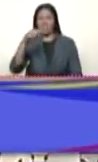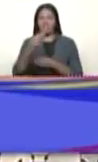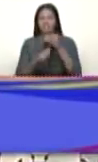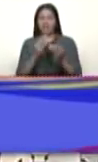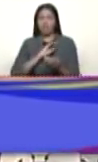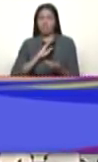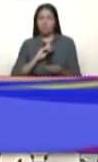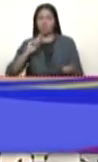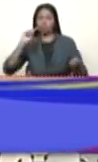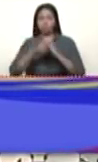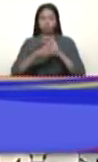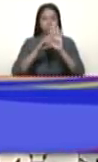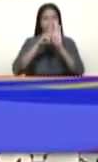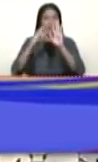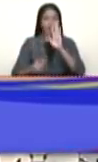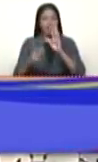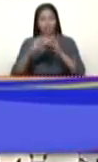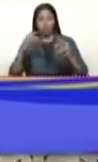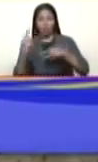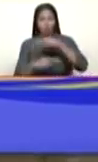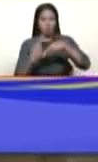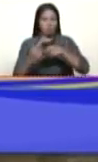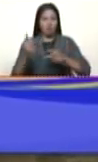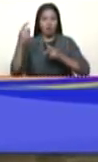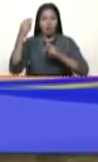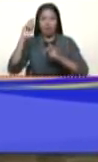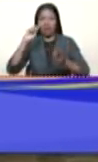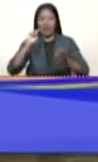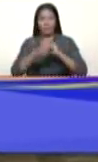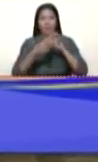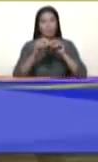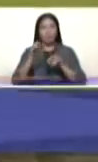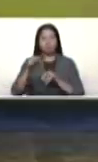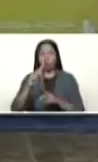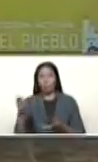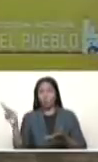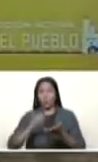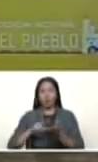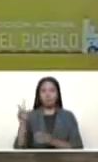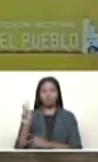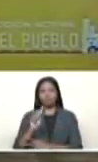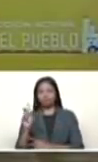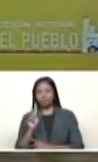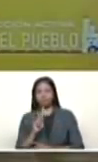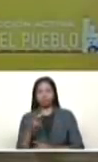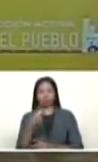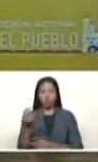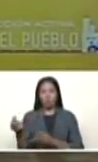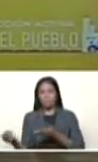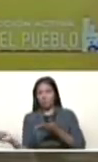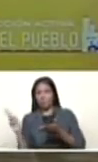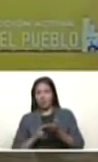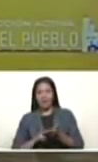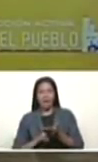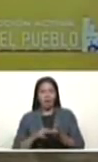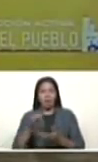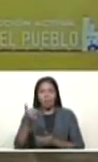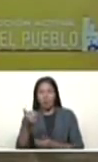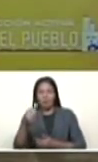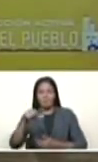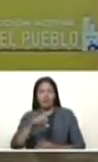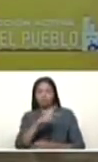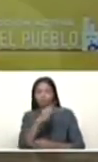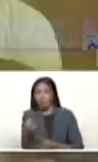justicia social, todas las leyes revolucionarias, y por eso no volverán. Bueno, ni por las malas ni por las buenas